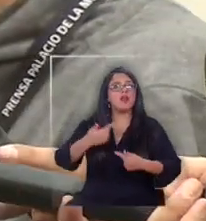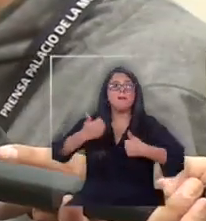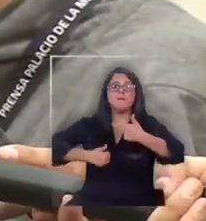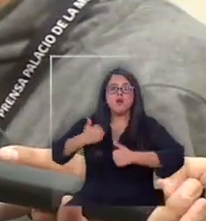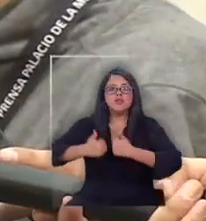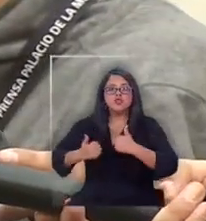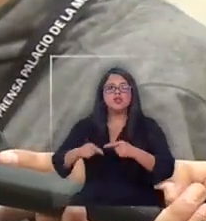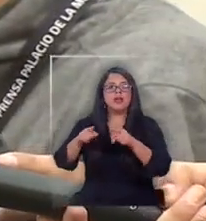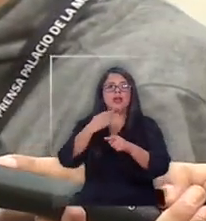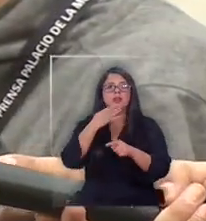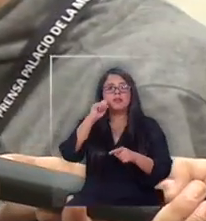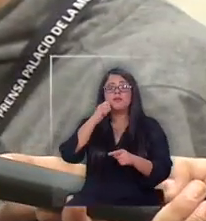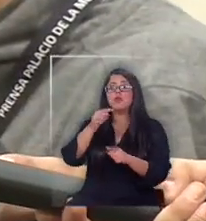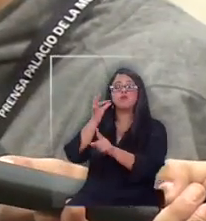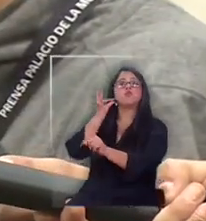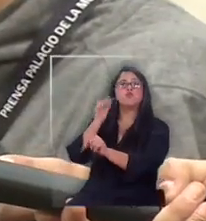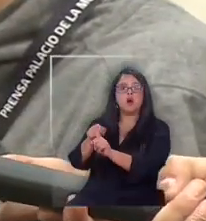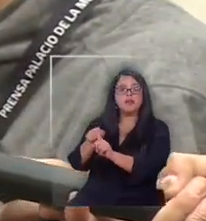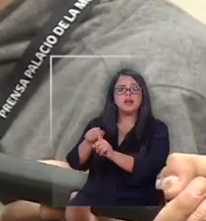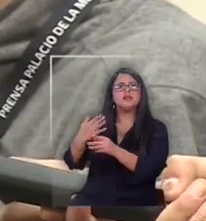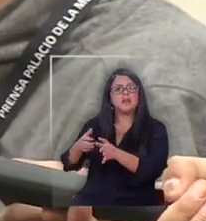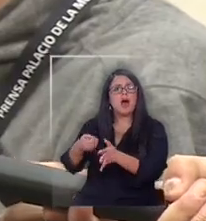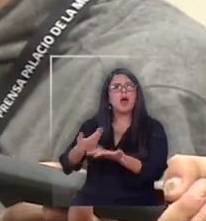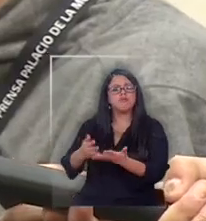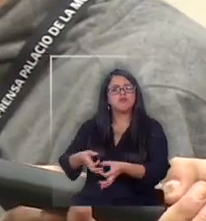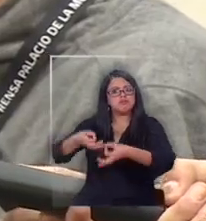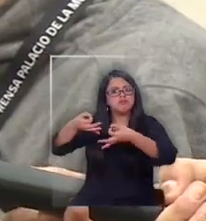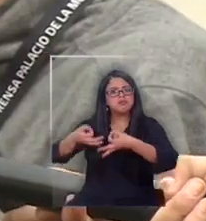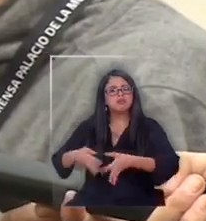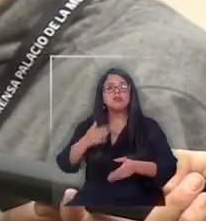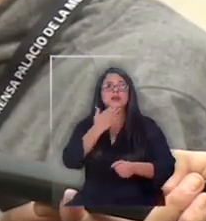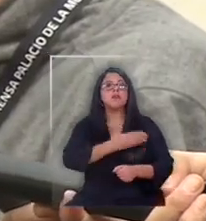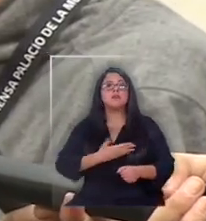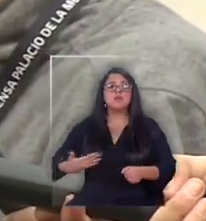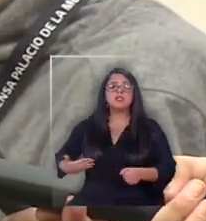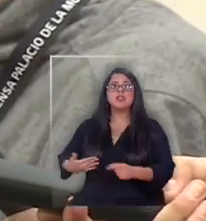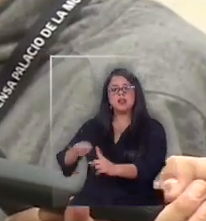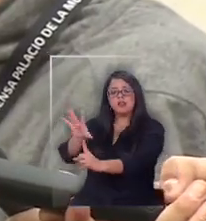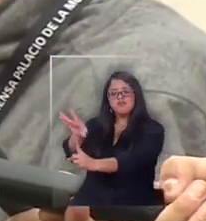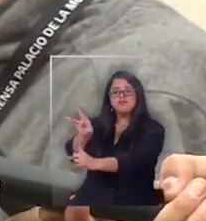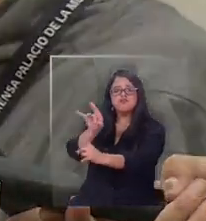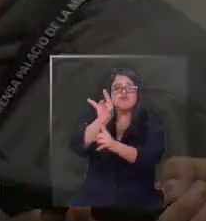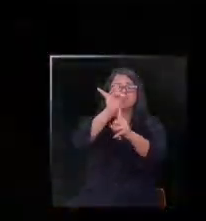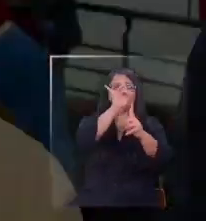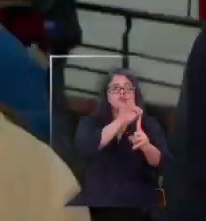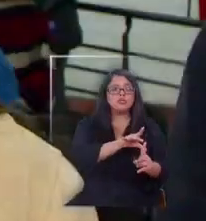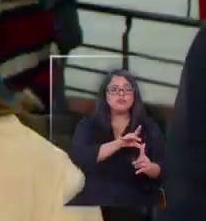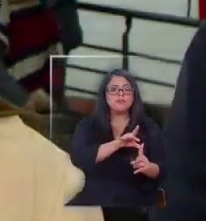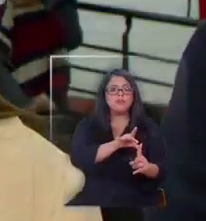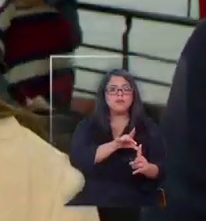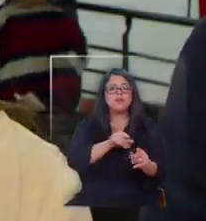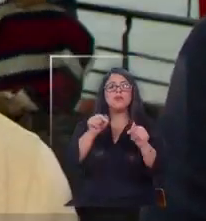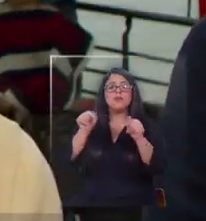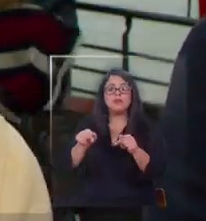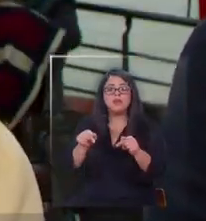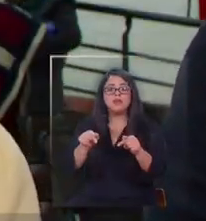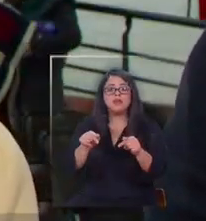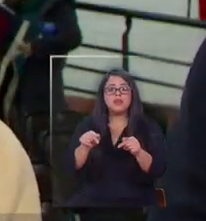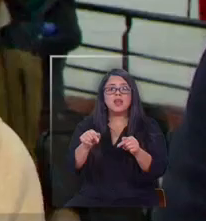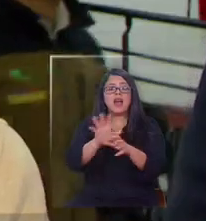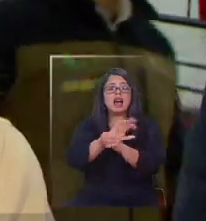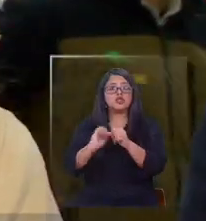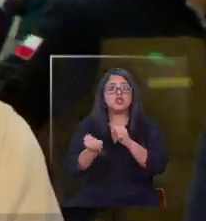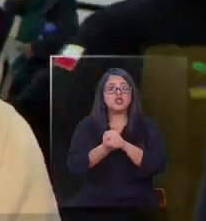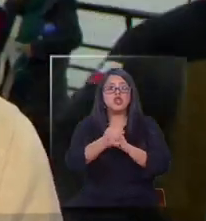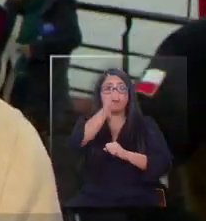y por lo tanto creo que ella por sus méritos está ahí y el presidente la puso, la eligió. En tanto, la Asociación de Funcionarios